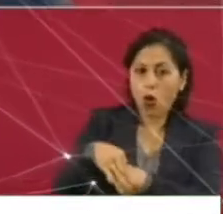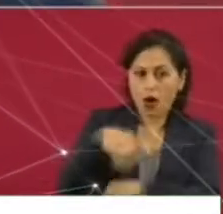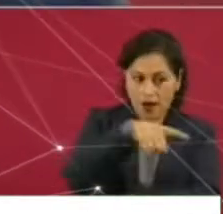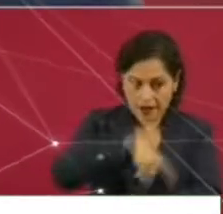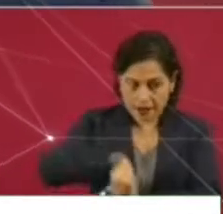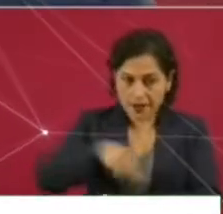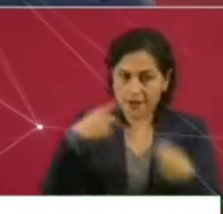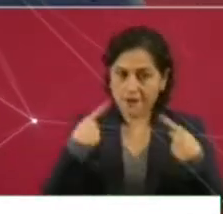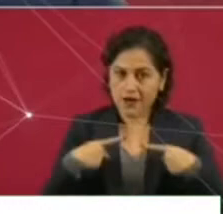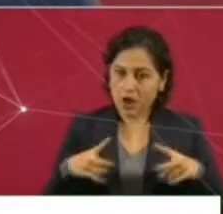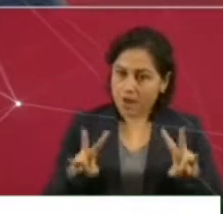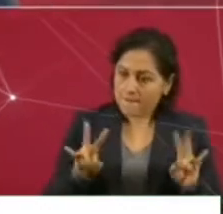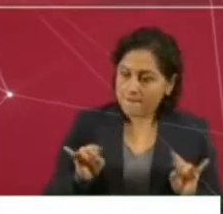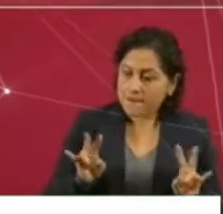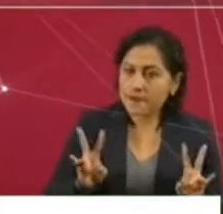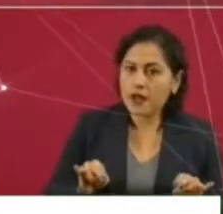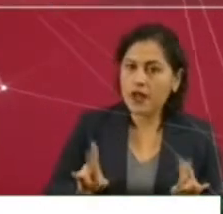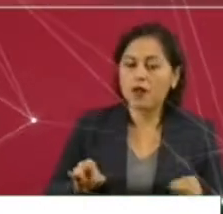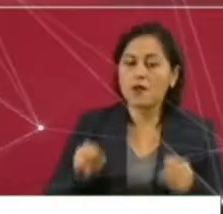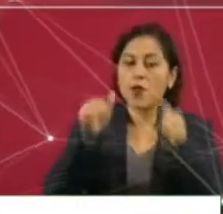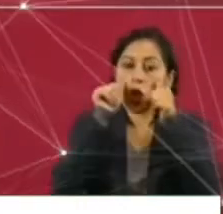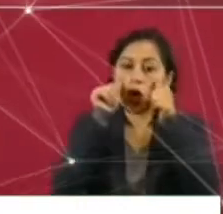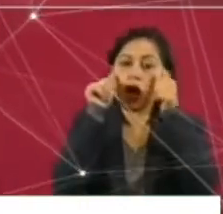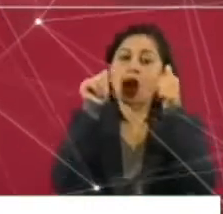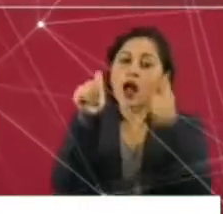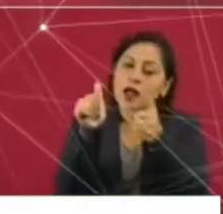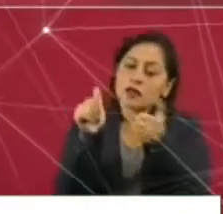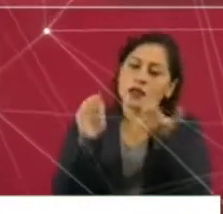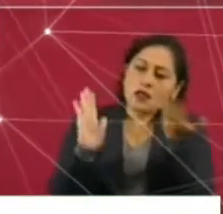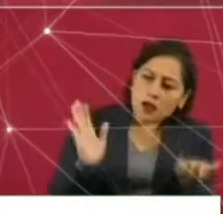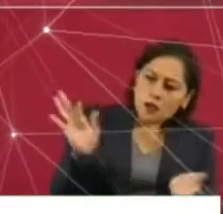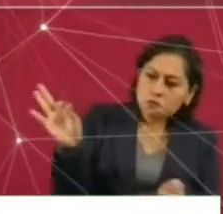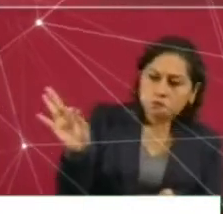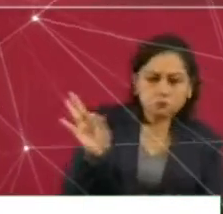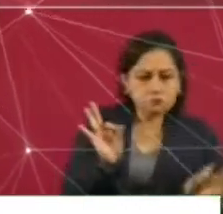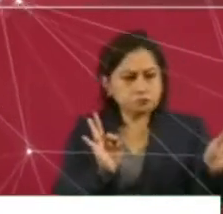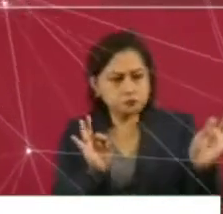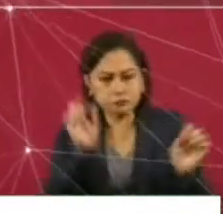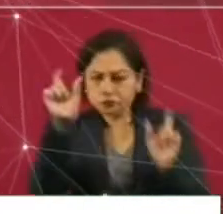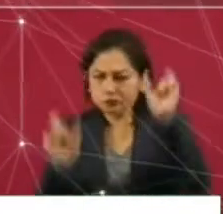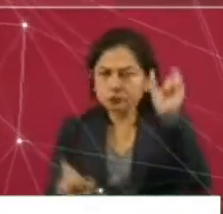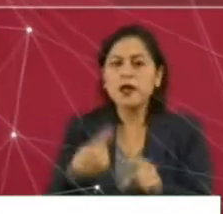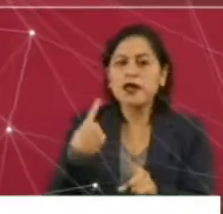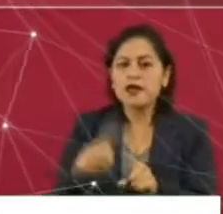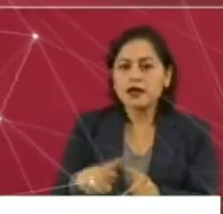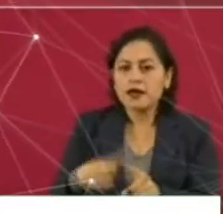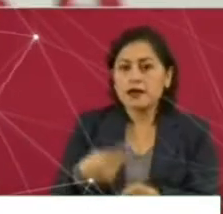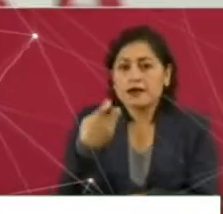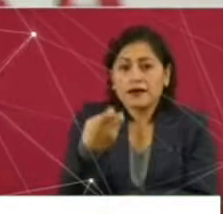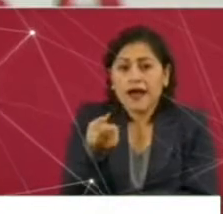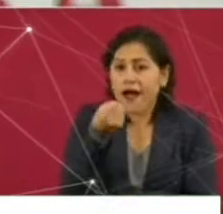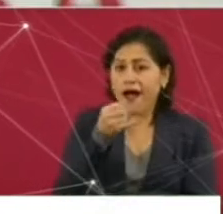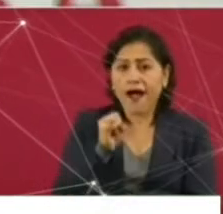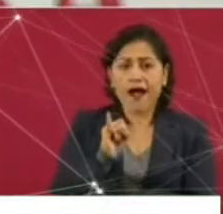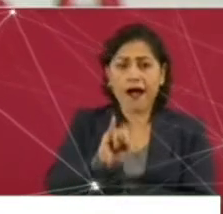gente va a calificar, es un escrutinio público.